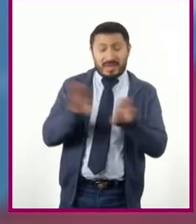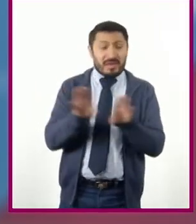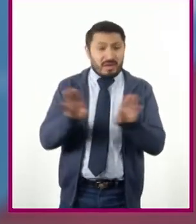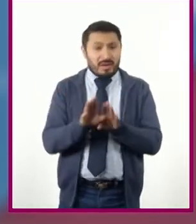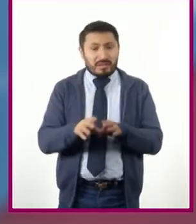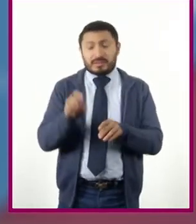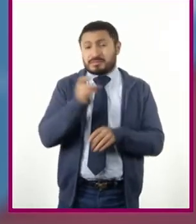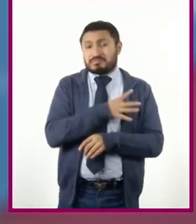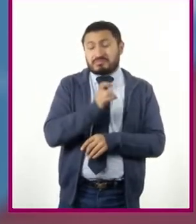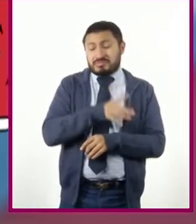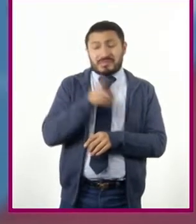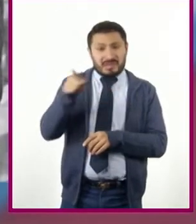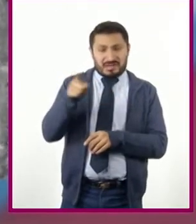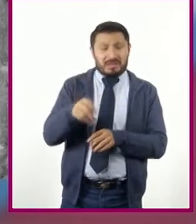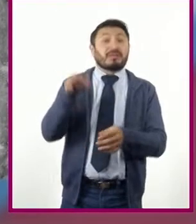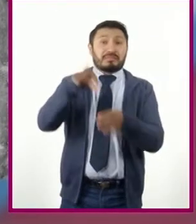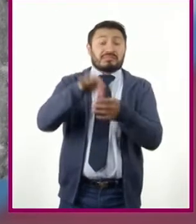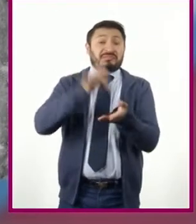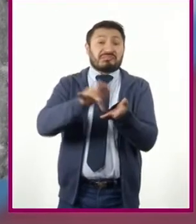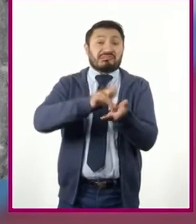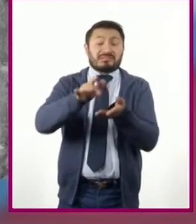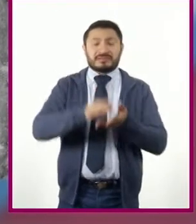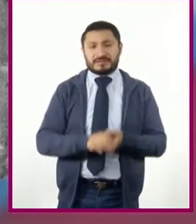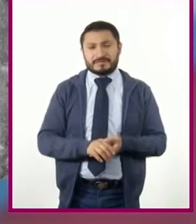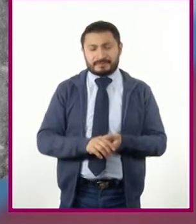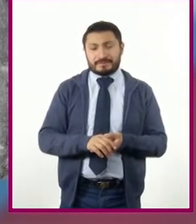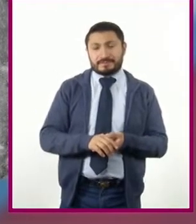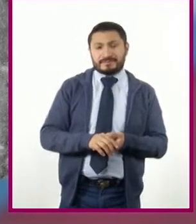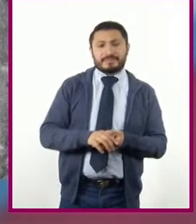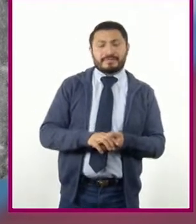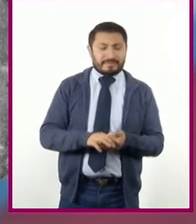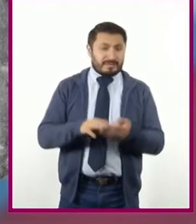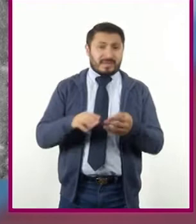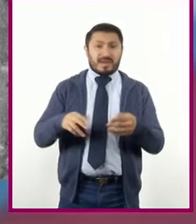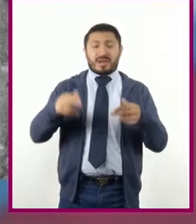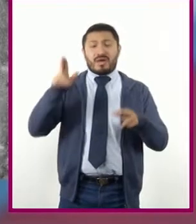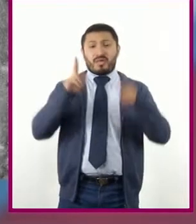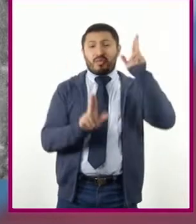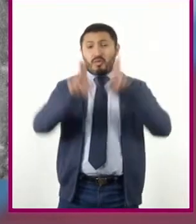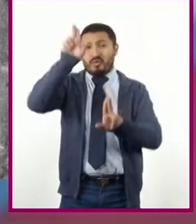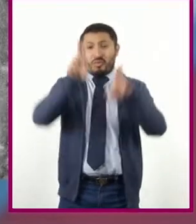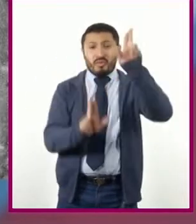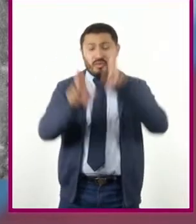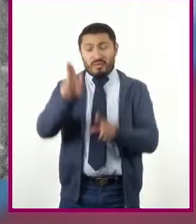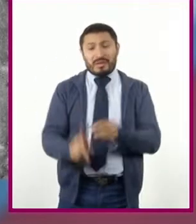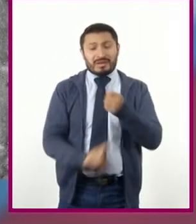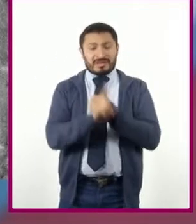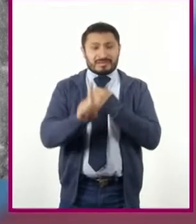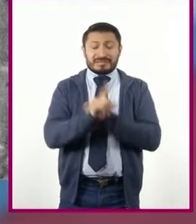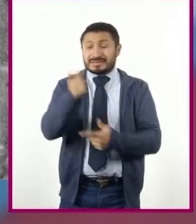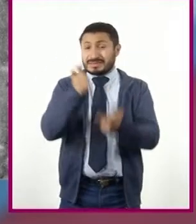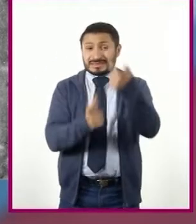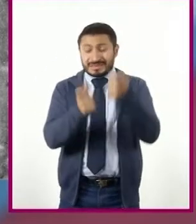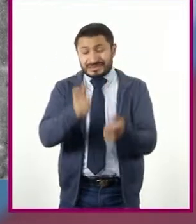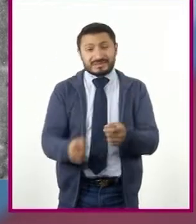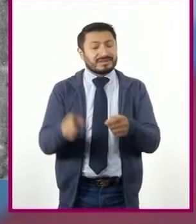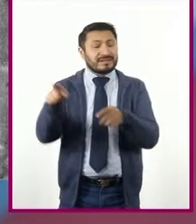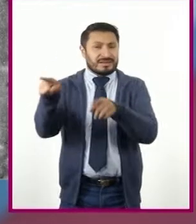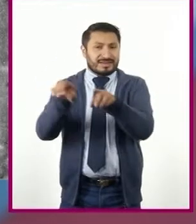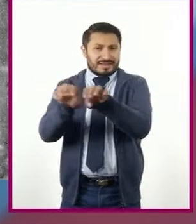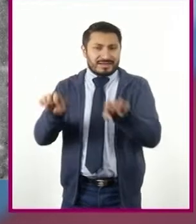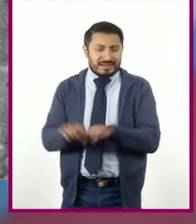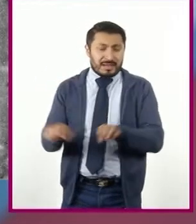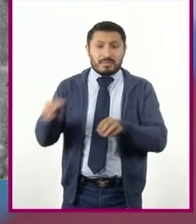ateo, votaron por ellos. Ante la escalada de huelgas y crisis económica, el partido fascista anunció